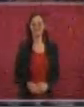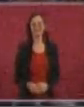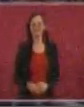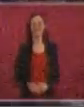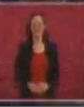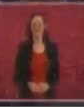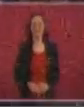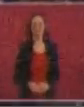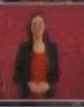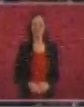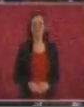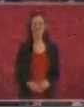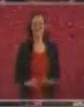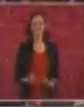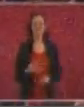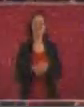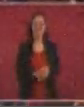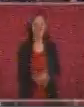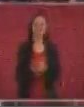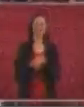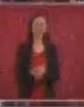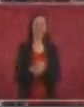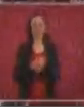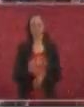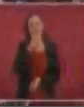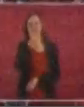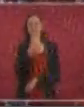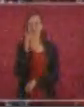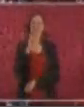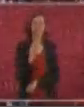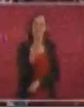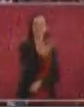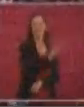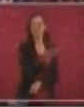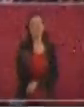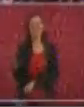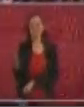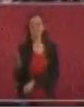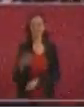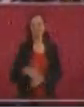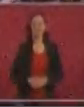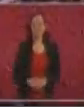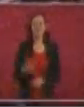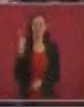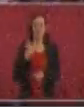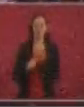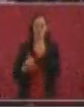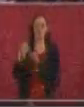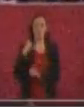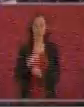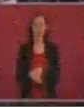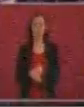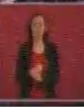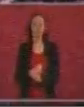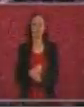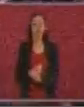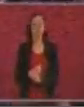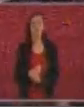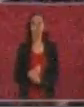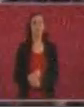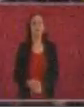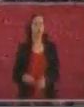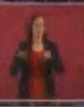sin parangón en la historia los niveles de recursos destinados a lo que se entiende